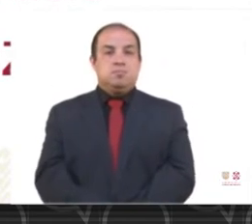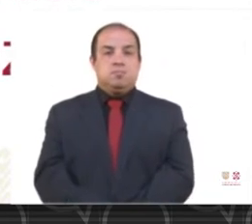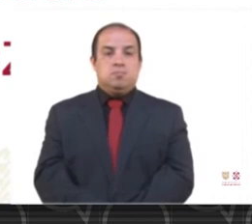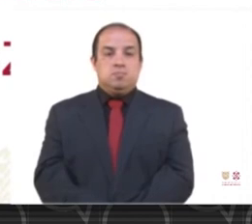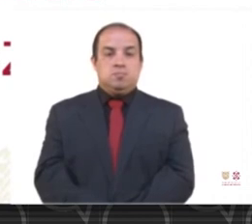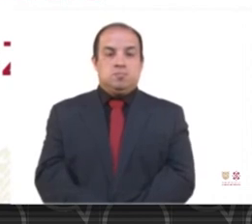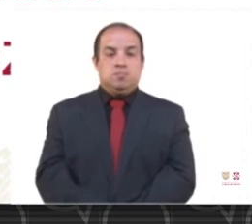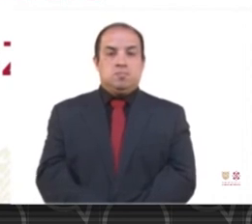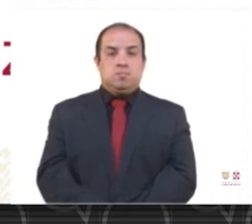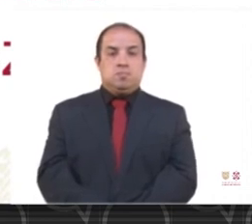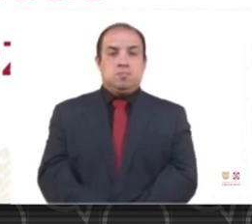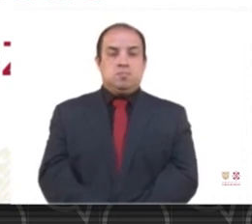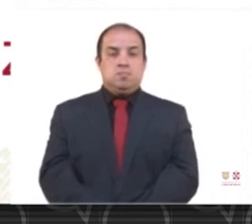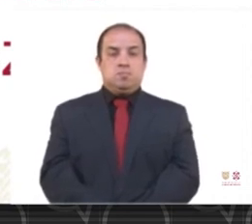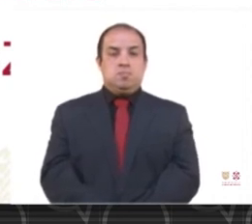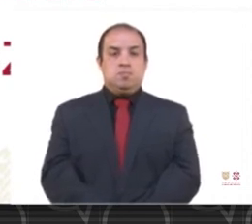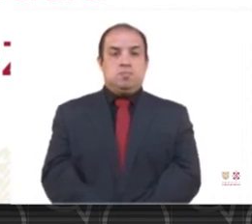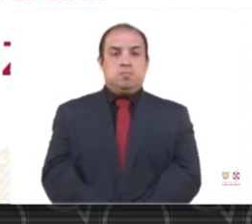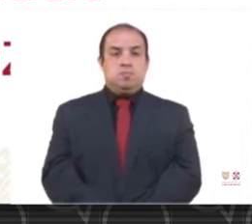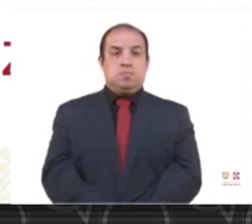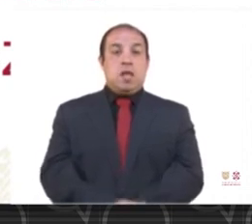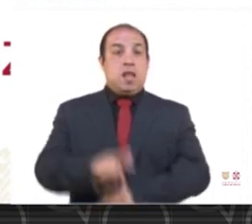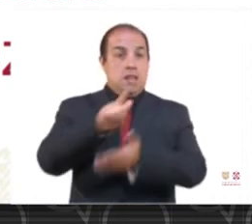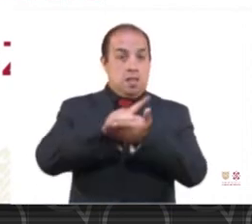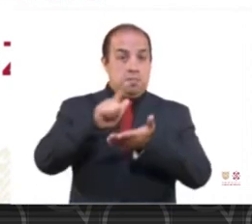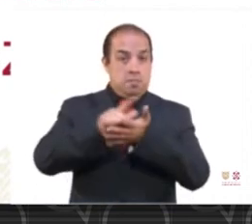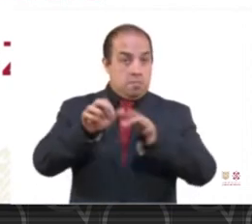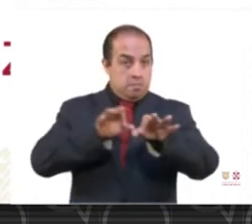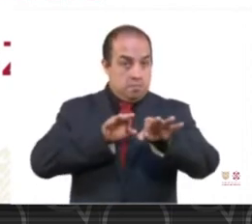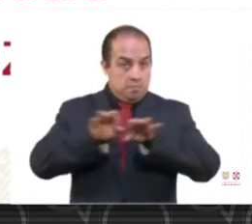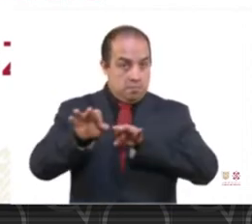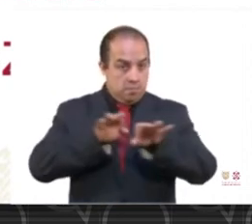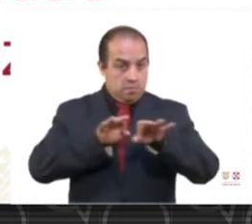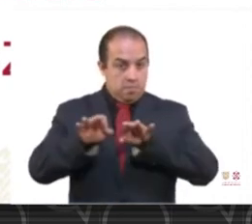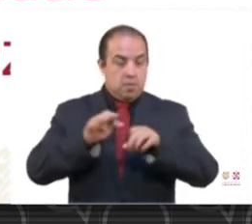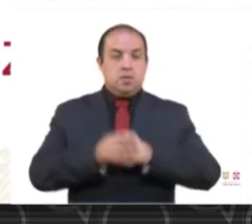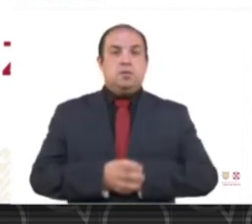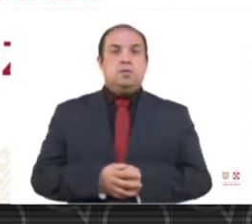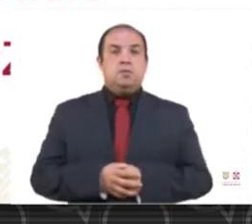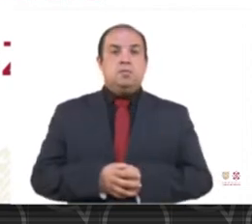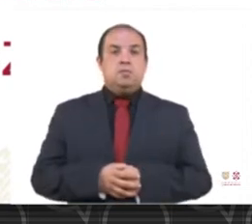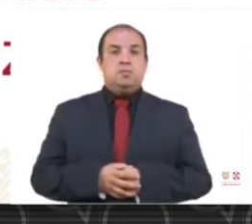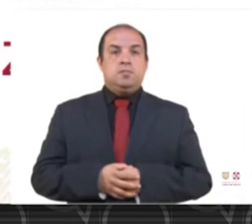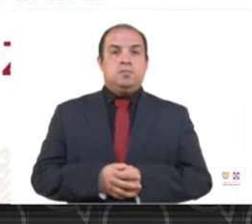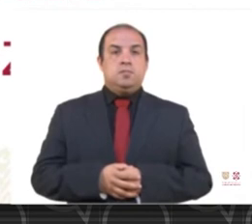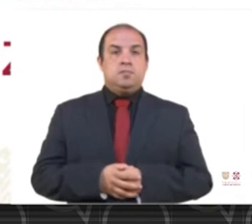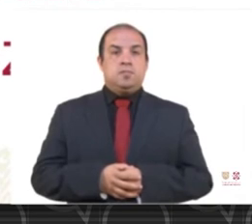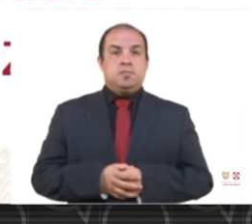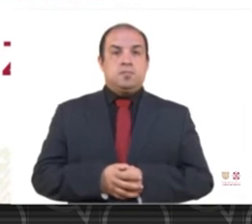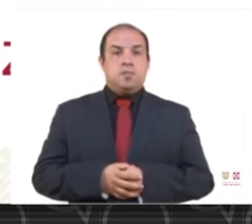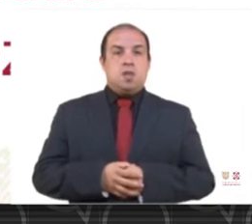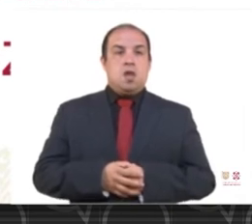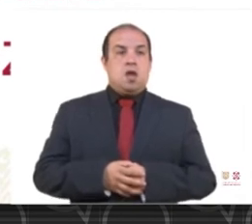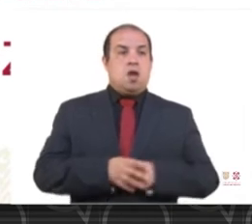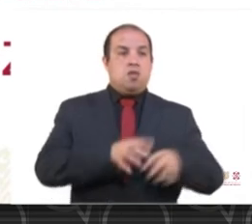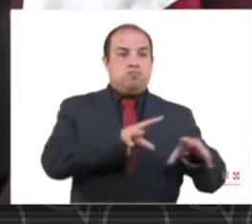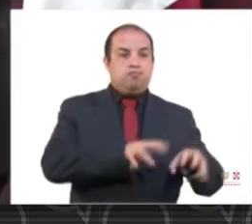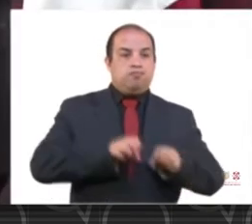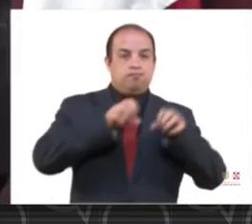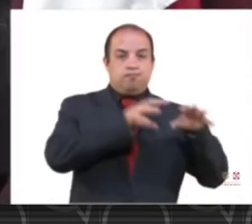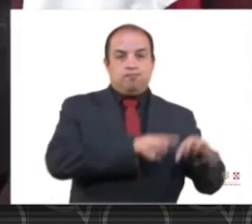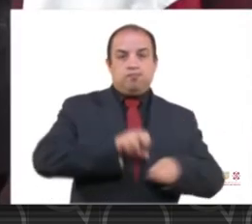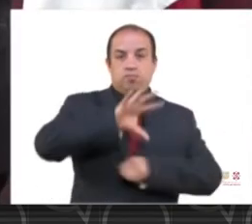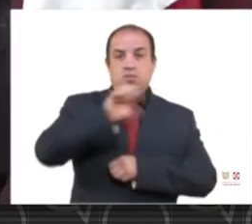Los servicios de limpieza y de obras recogieron 548